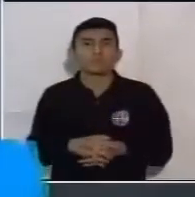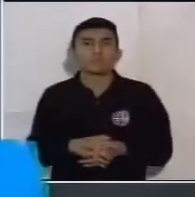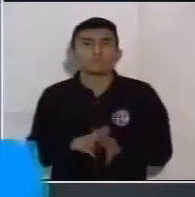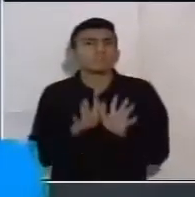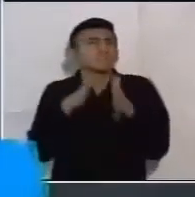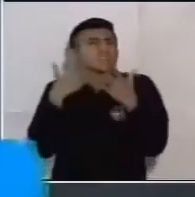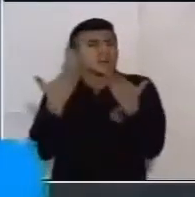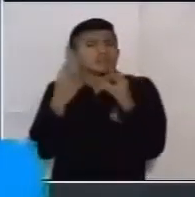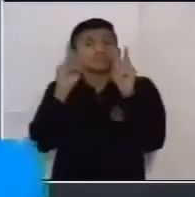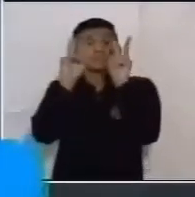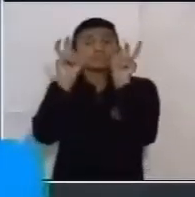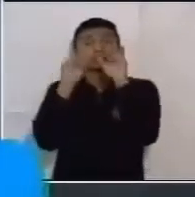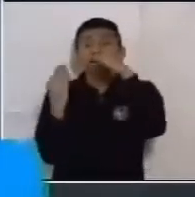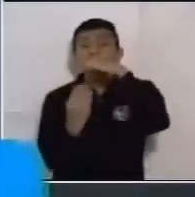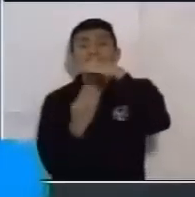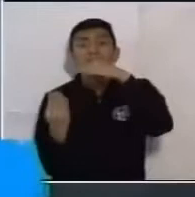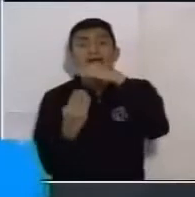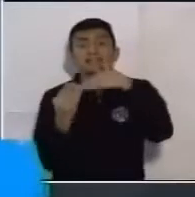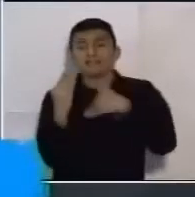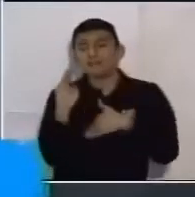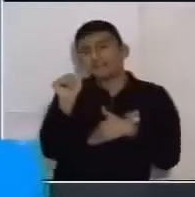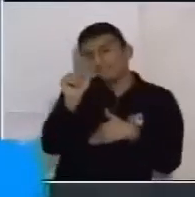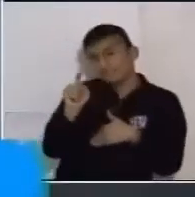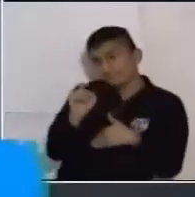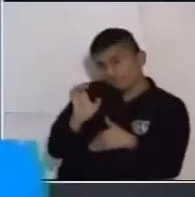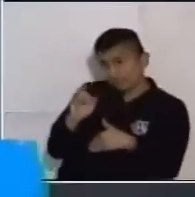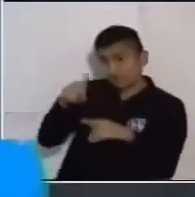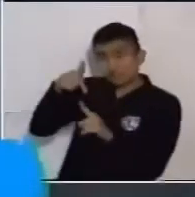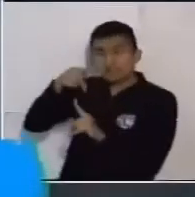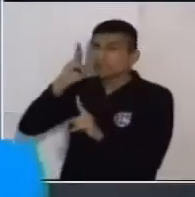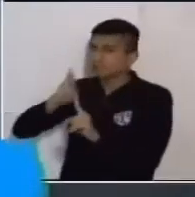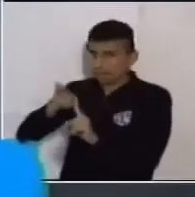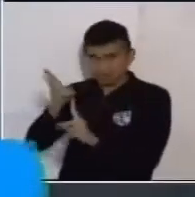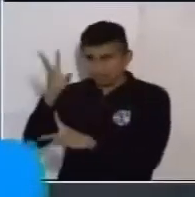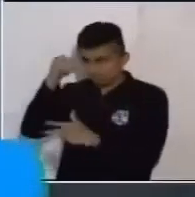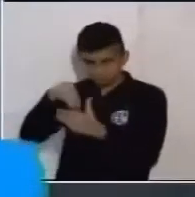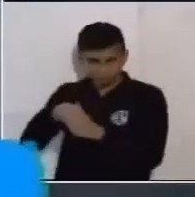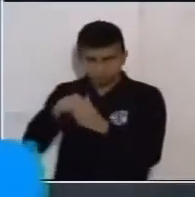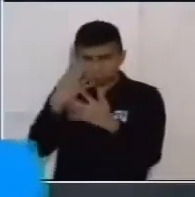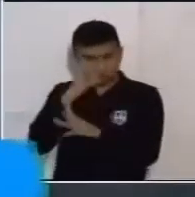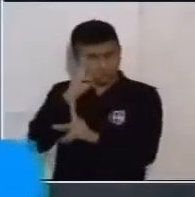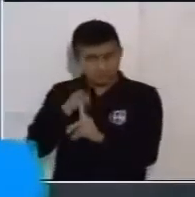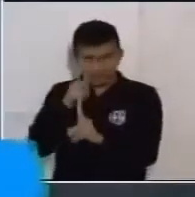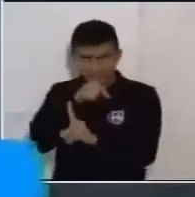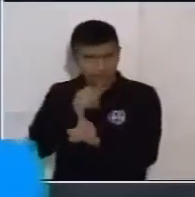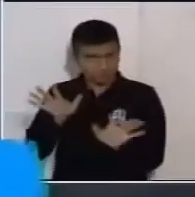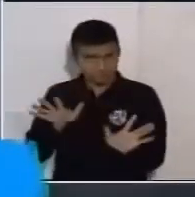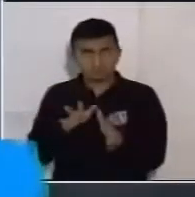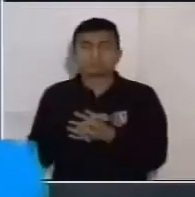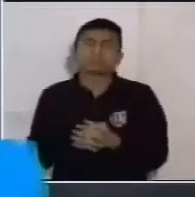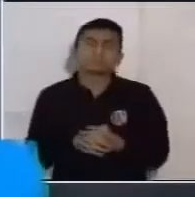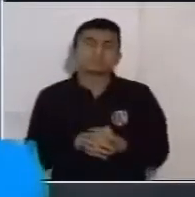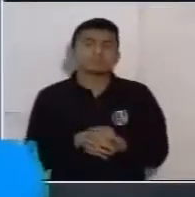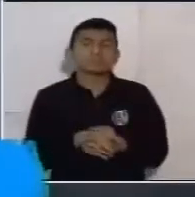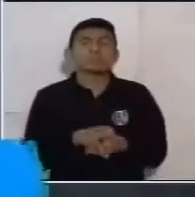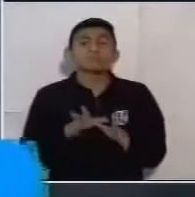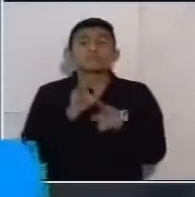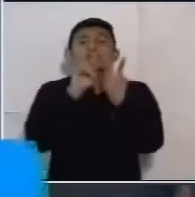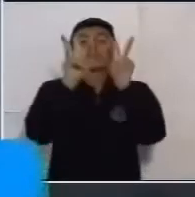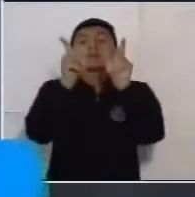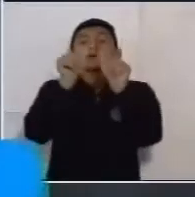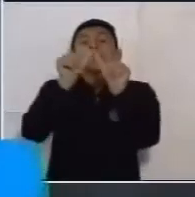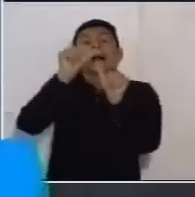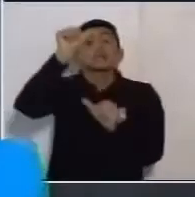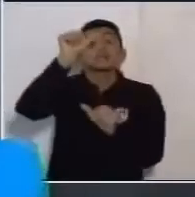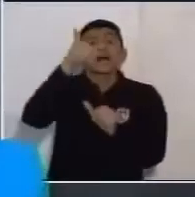la base siempre existe. Va a ser lo que está aquí abajo. ¿Sí? La altura